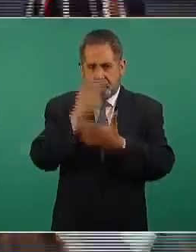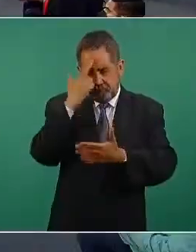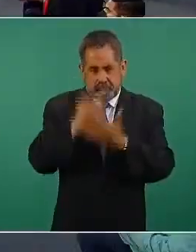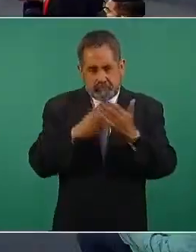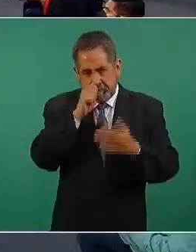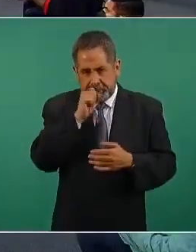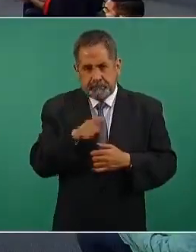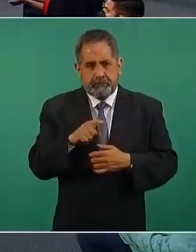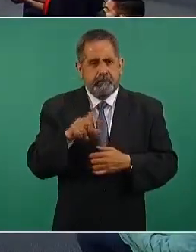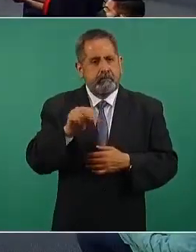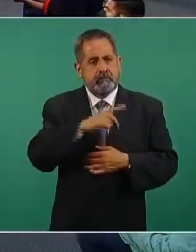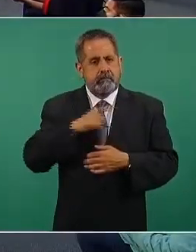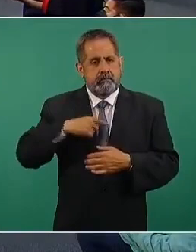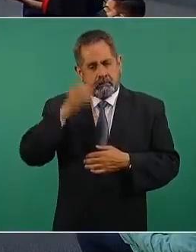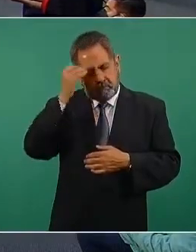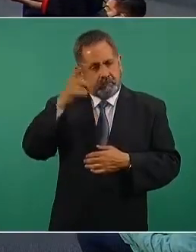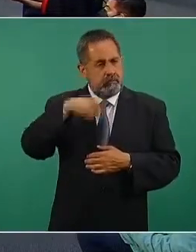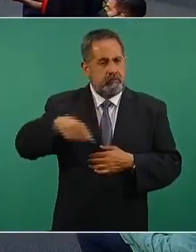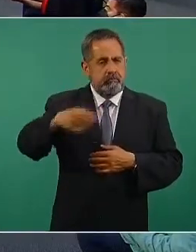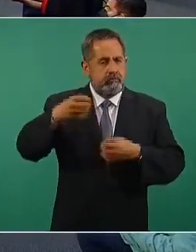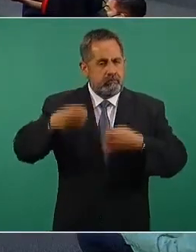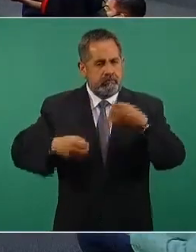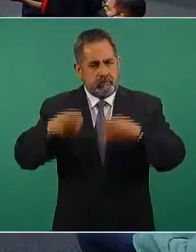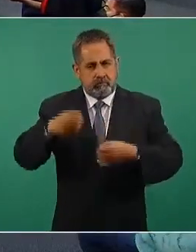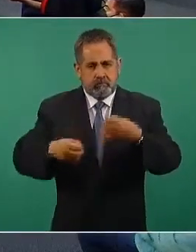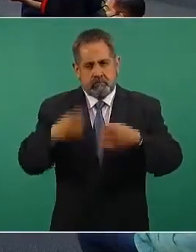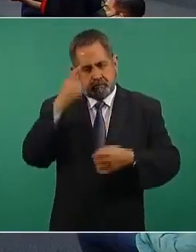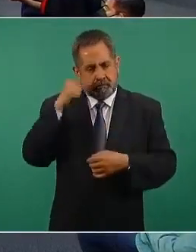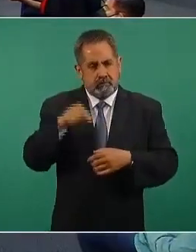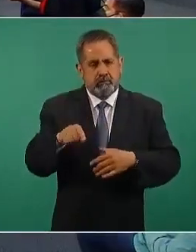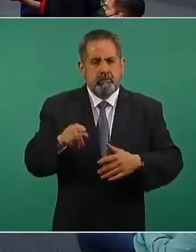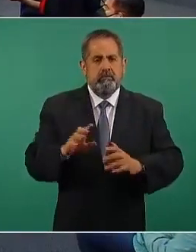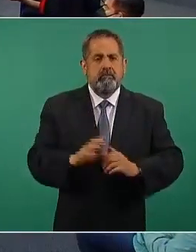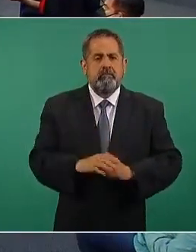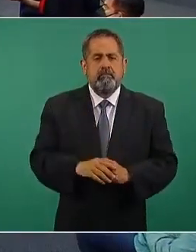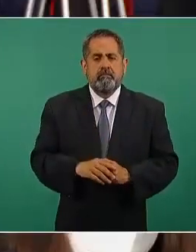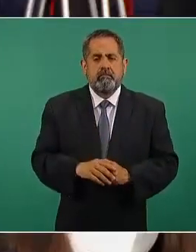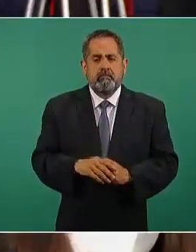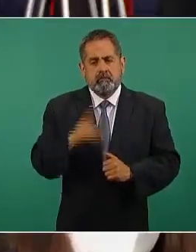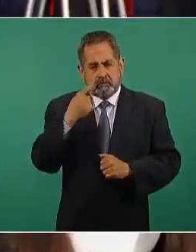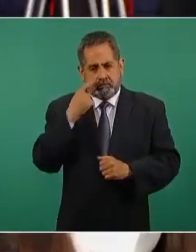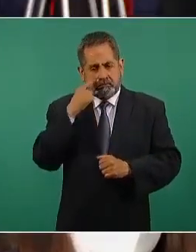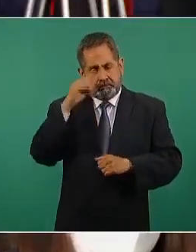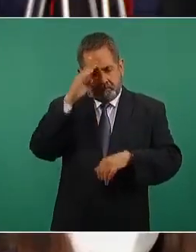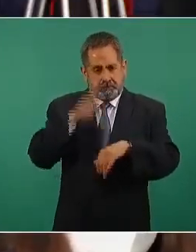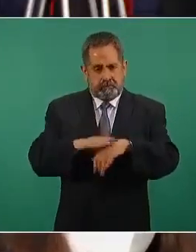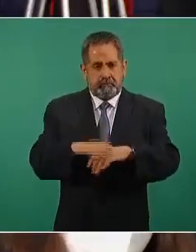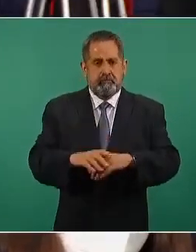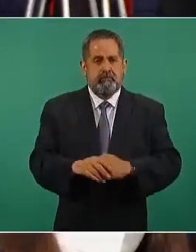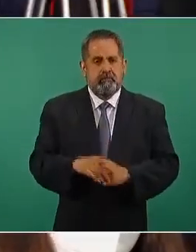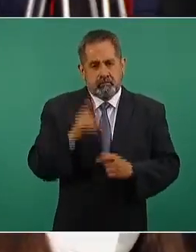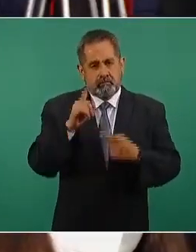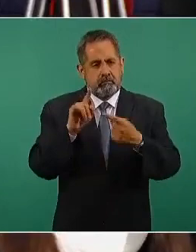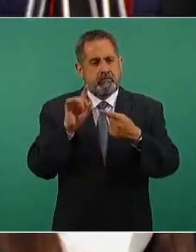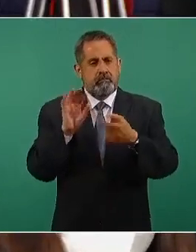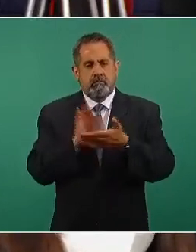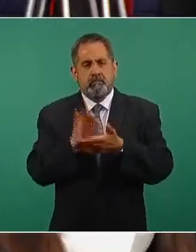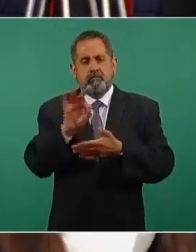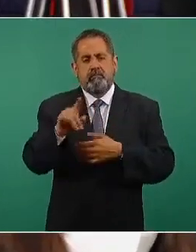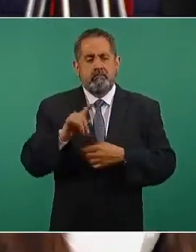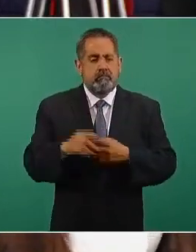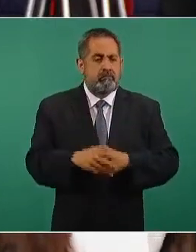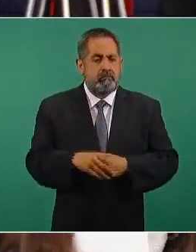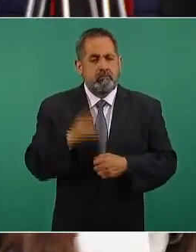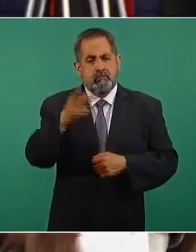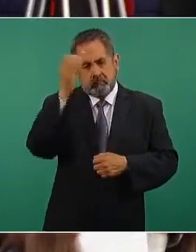Eso es para que no lo olviden los jueces, para que lo tomen en cuenta. Ese es un comentario. ¿Cuál